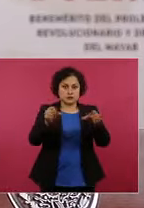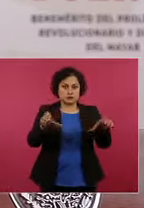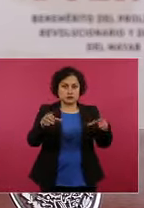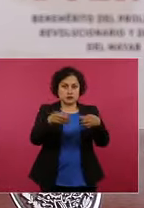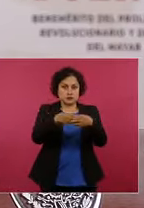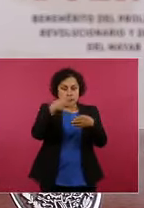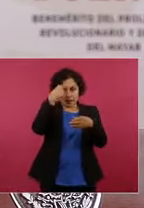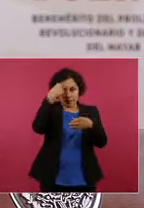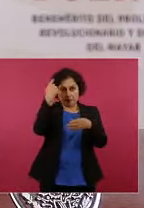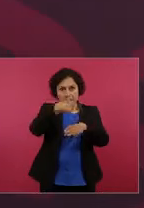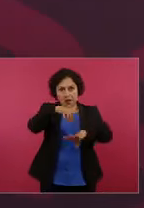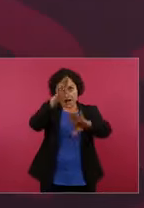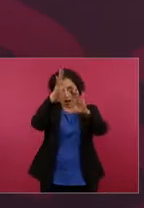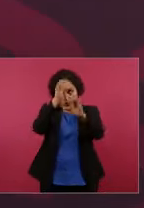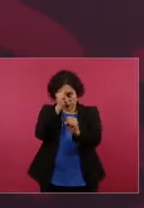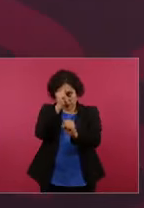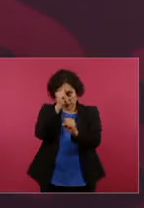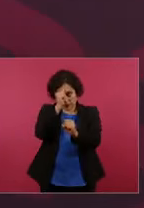como